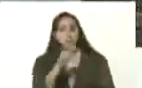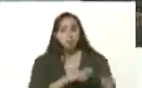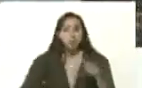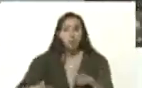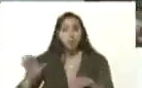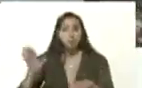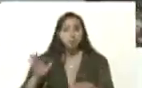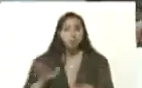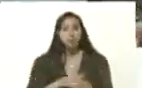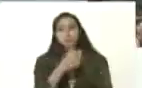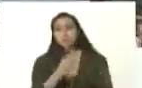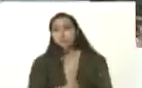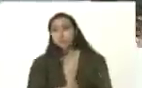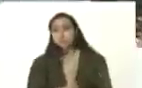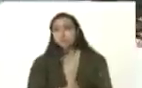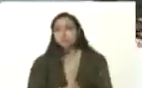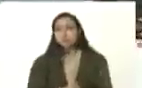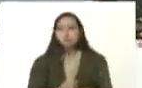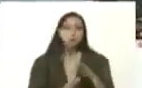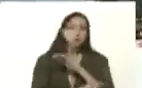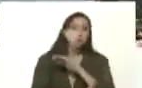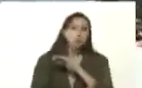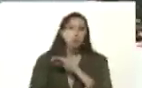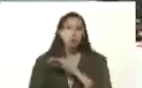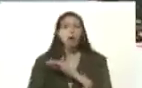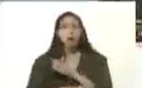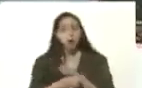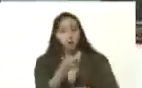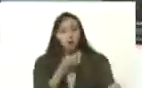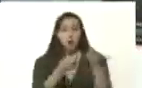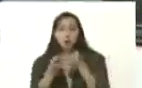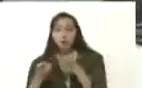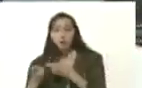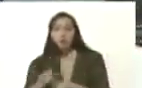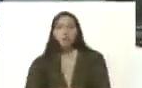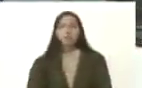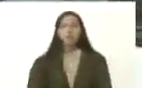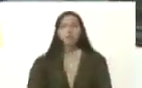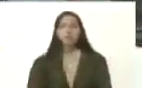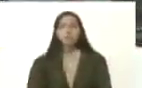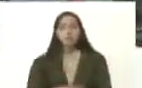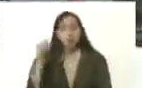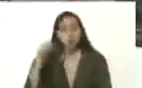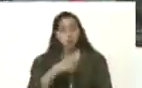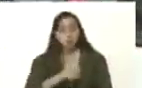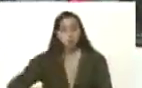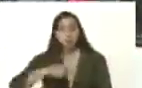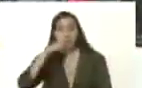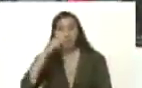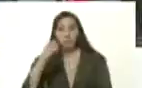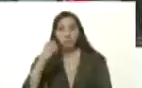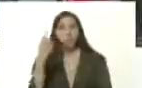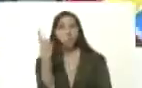ellos quieren negociar con Venezuela, aquí hay un presidente que se llama Nicolás Maduro. No hay otro